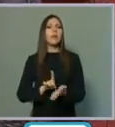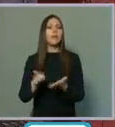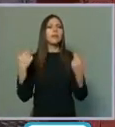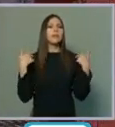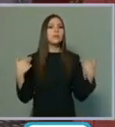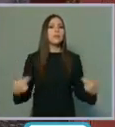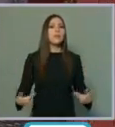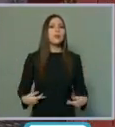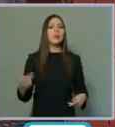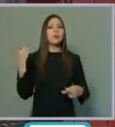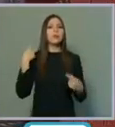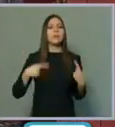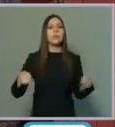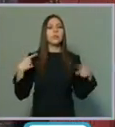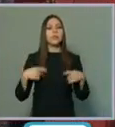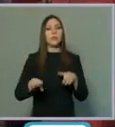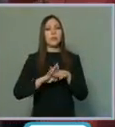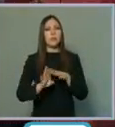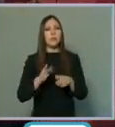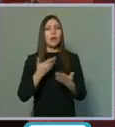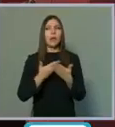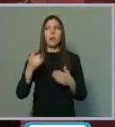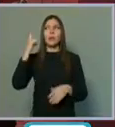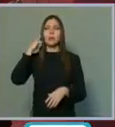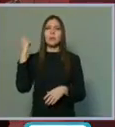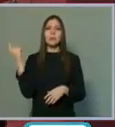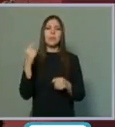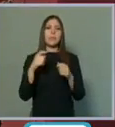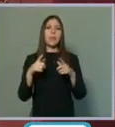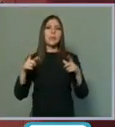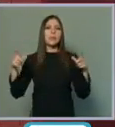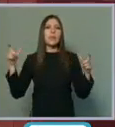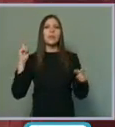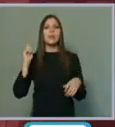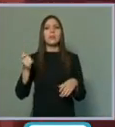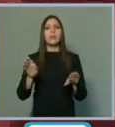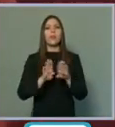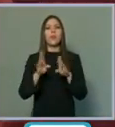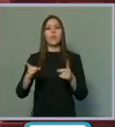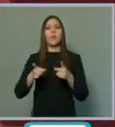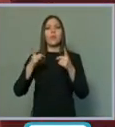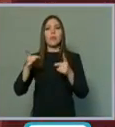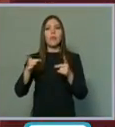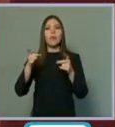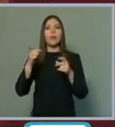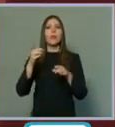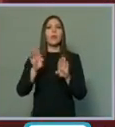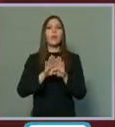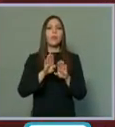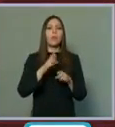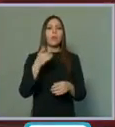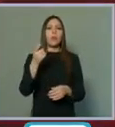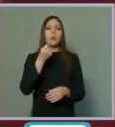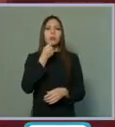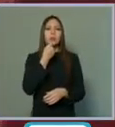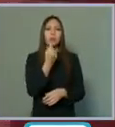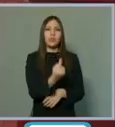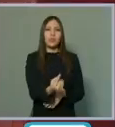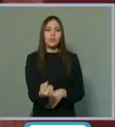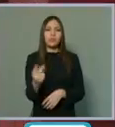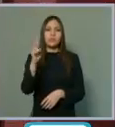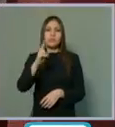los migrantes? Hemos escuchado, pues ahora, desafortunadamente, el trato que se les están dando a los niños, se les están separando